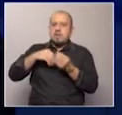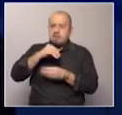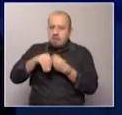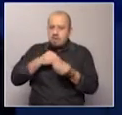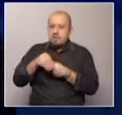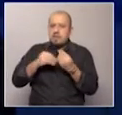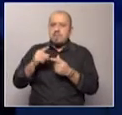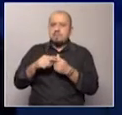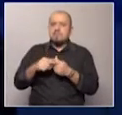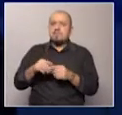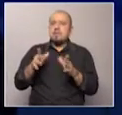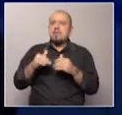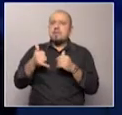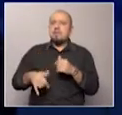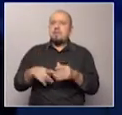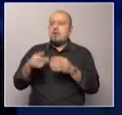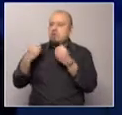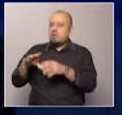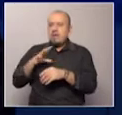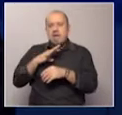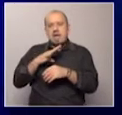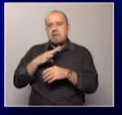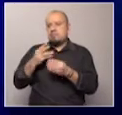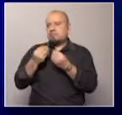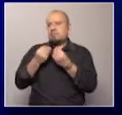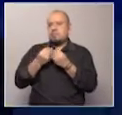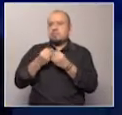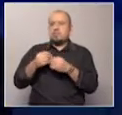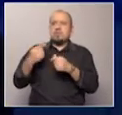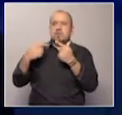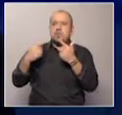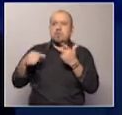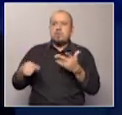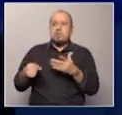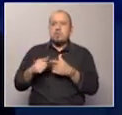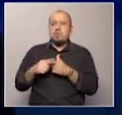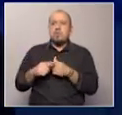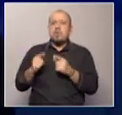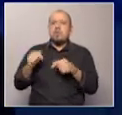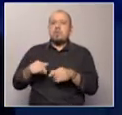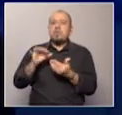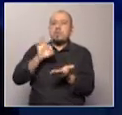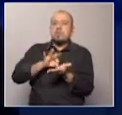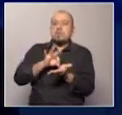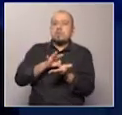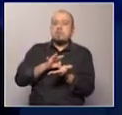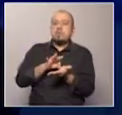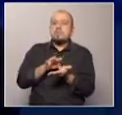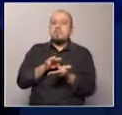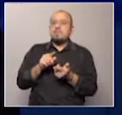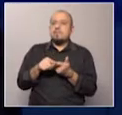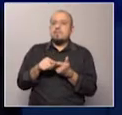disfuncionales o que han tenido muchas veces abandonos hay de todo hay de todo y esto lo que es este sistema es lo que es como